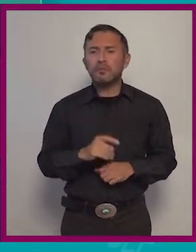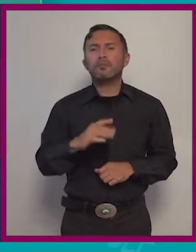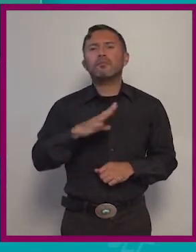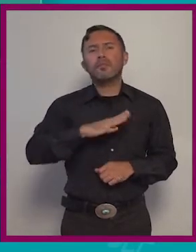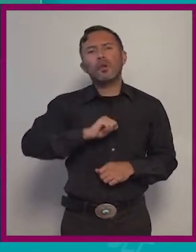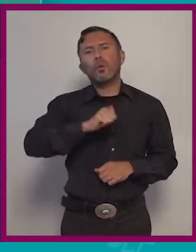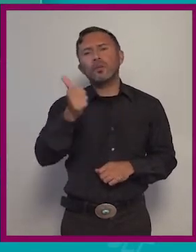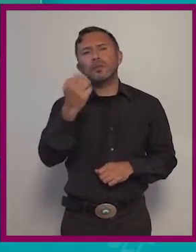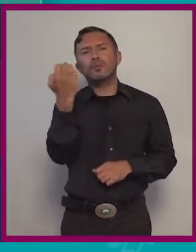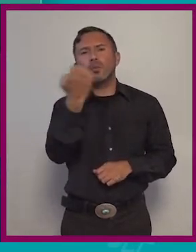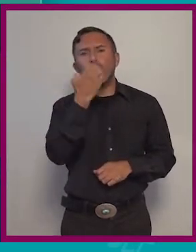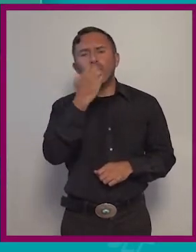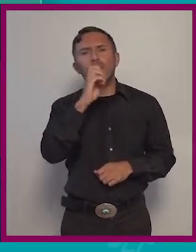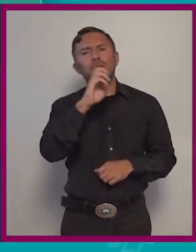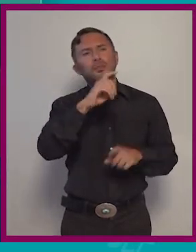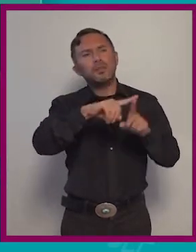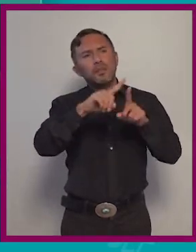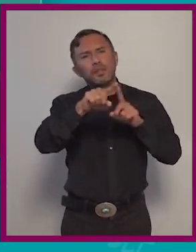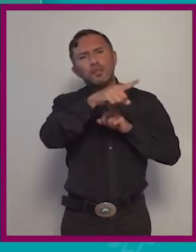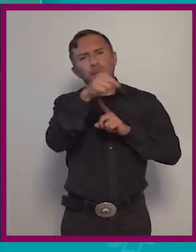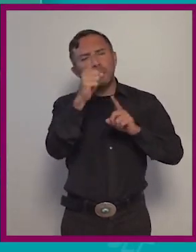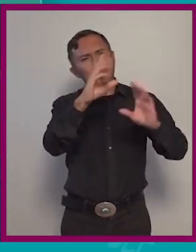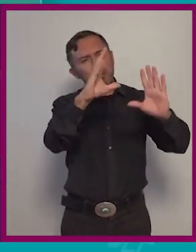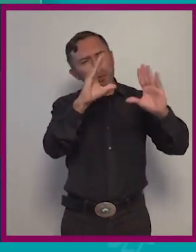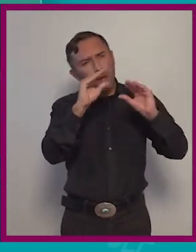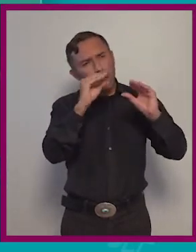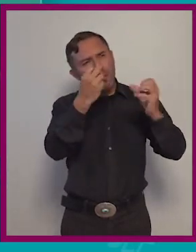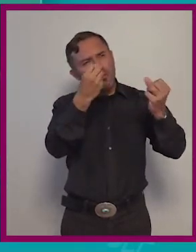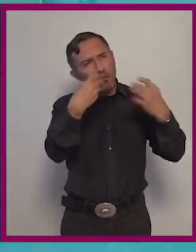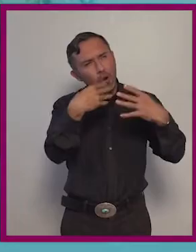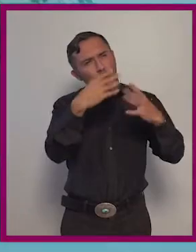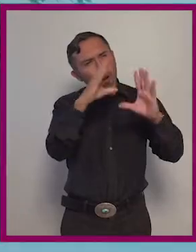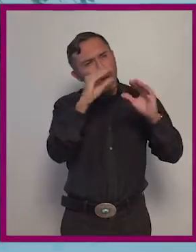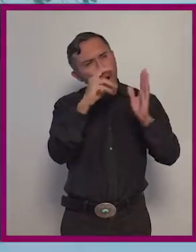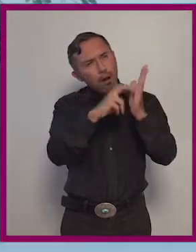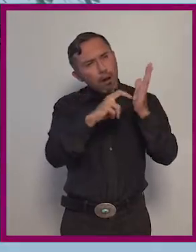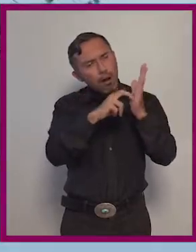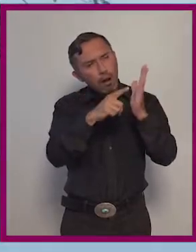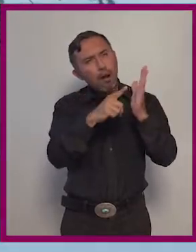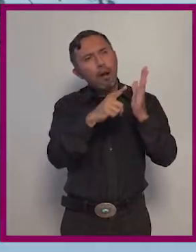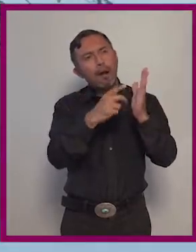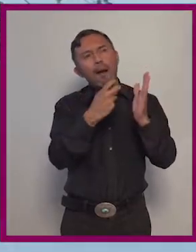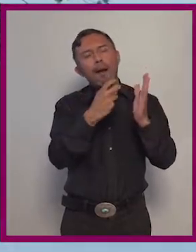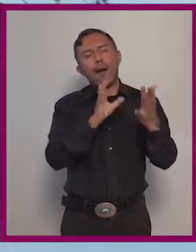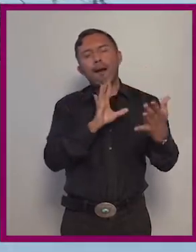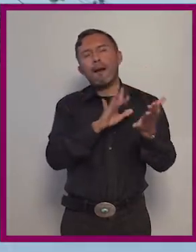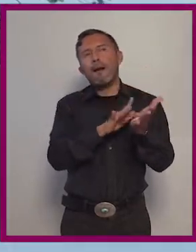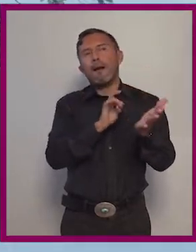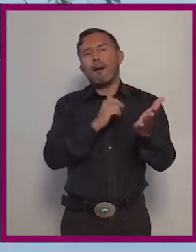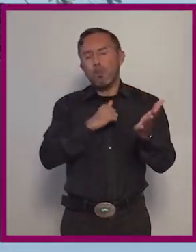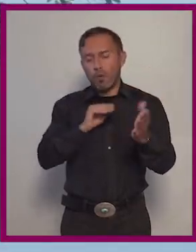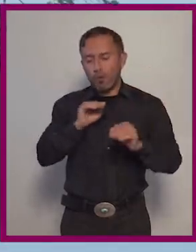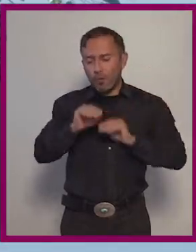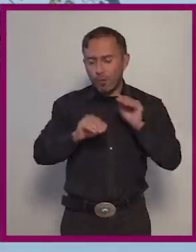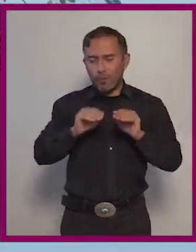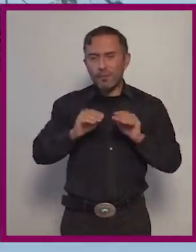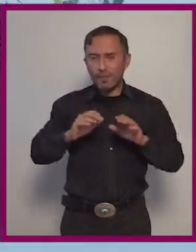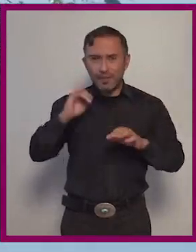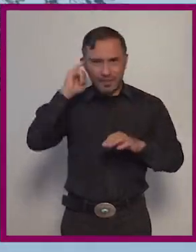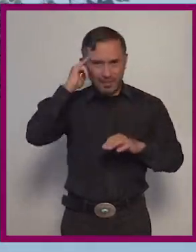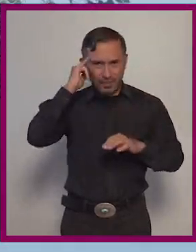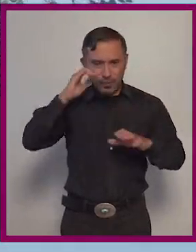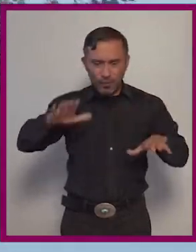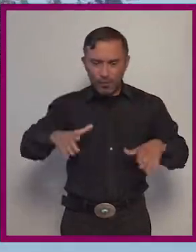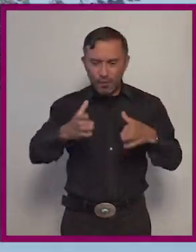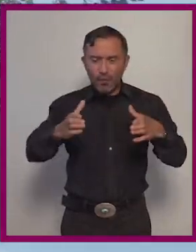instituciones educativas, las he aplicado dentro de la cerámica que yo hago, la alfarería.